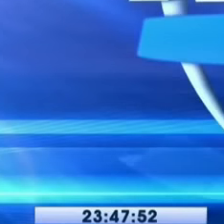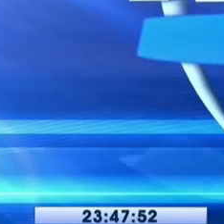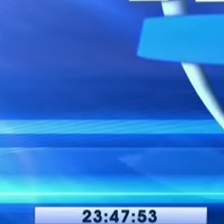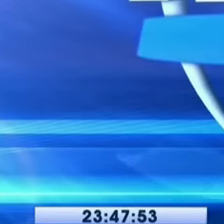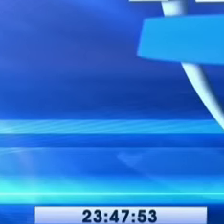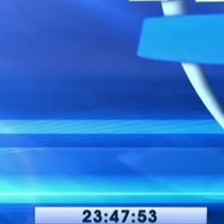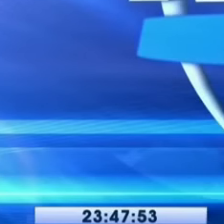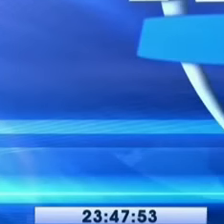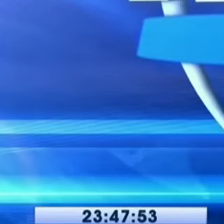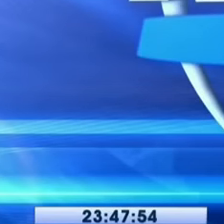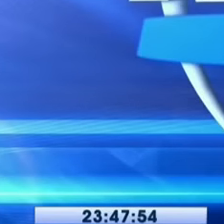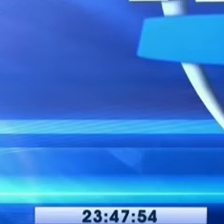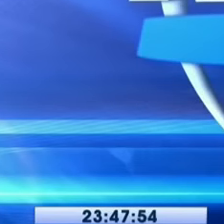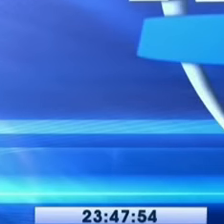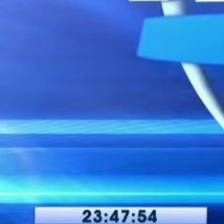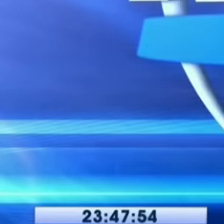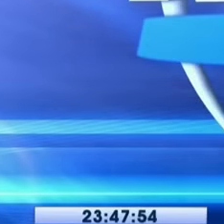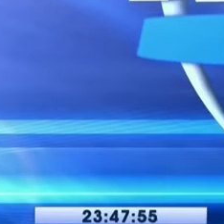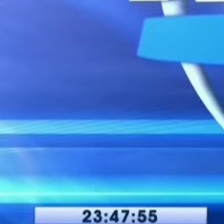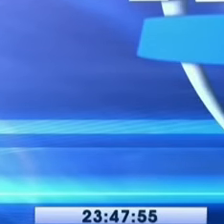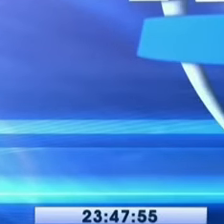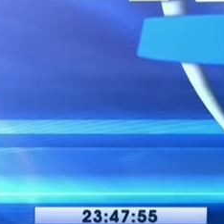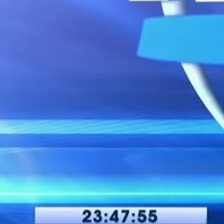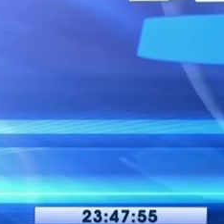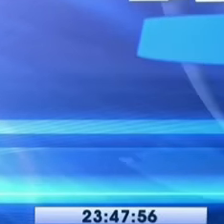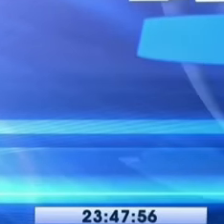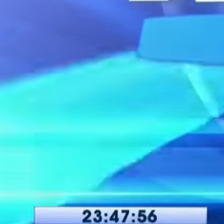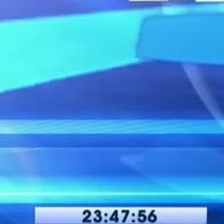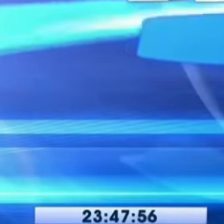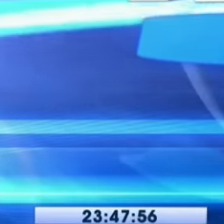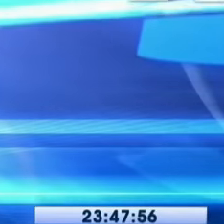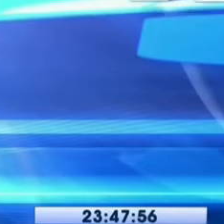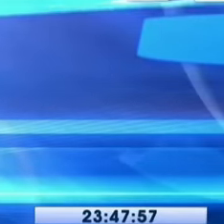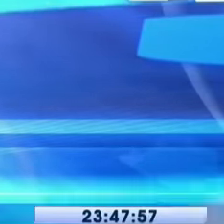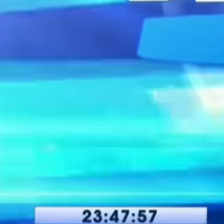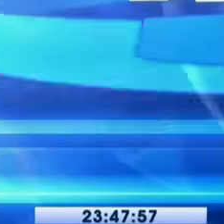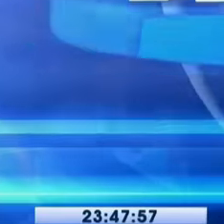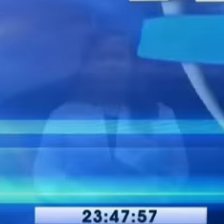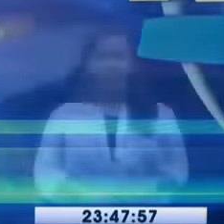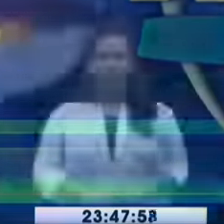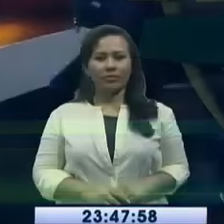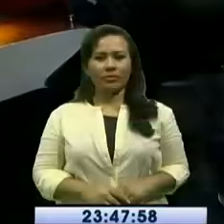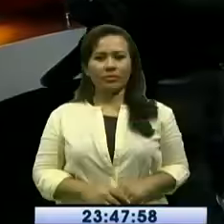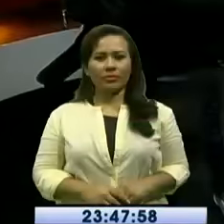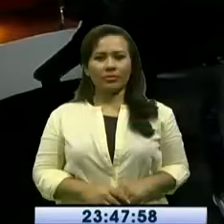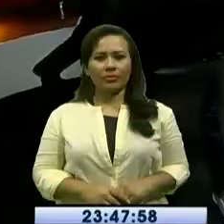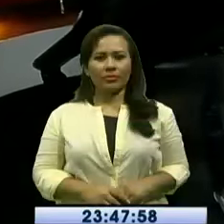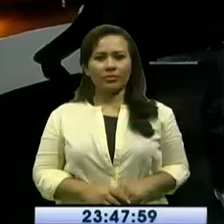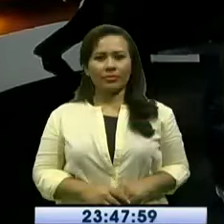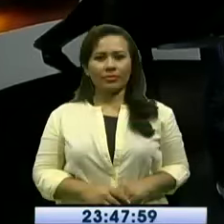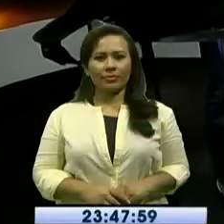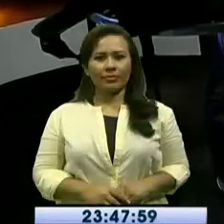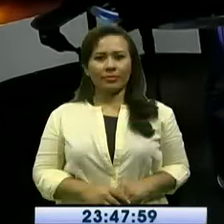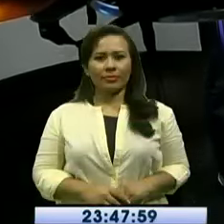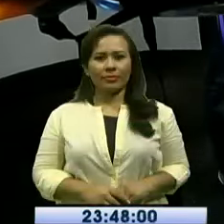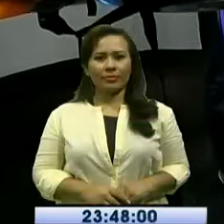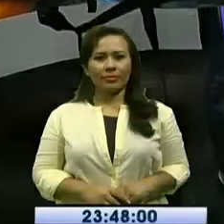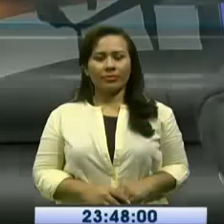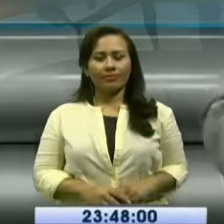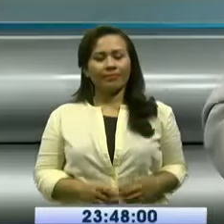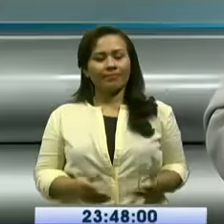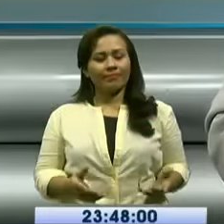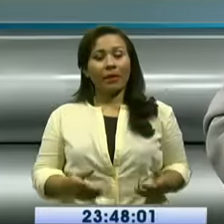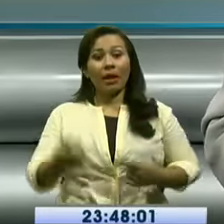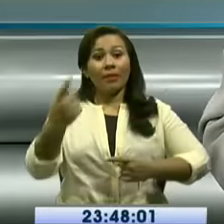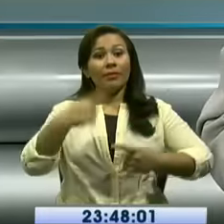en la comunidad, en la mañana y en la noche a nivel nacional. Ya estamos